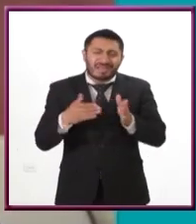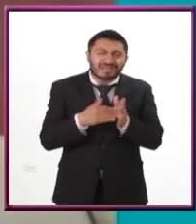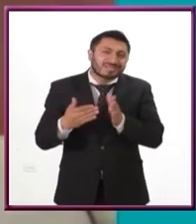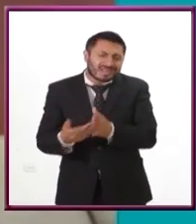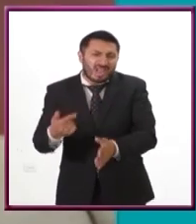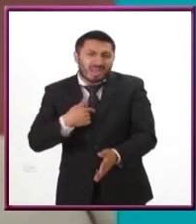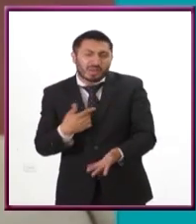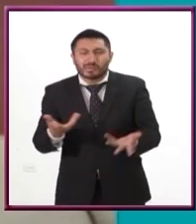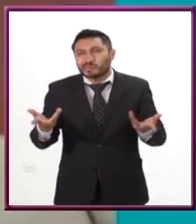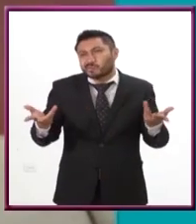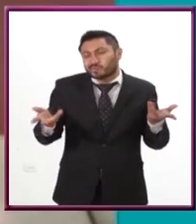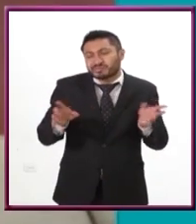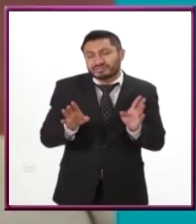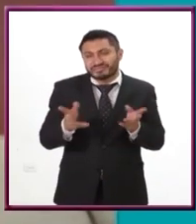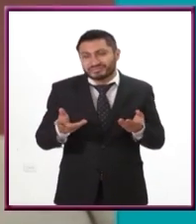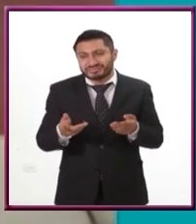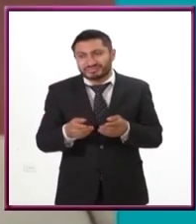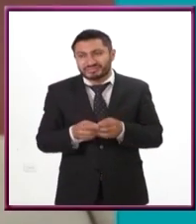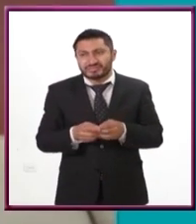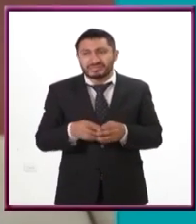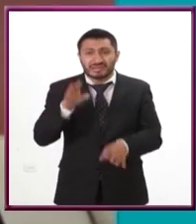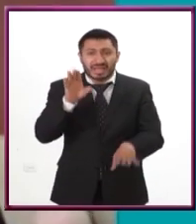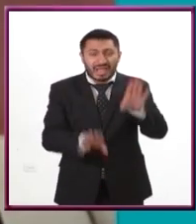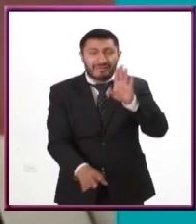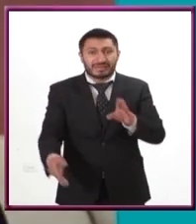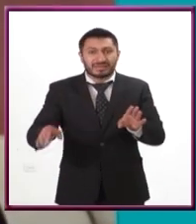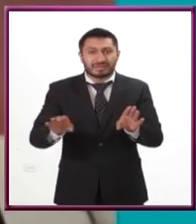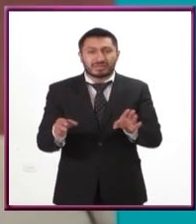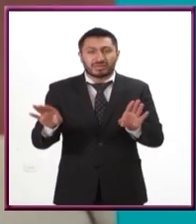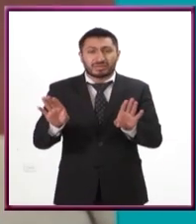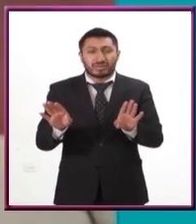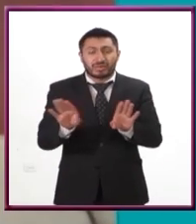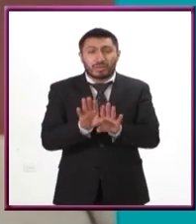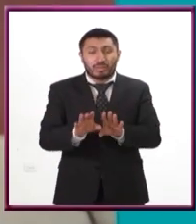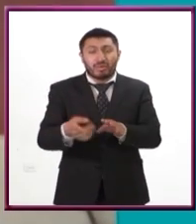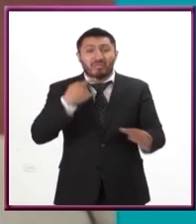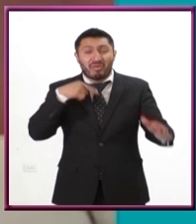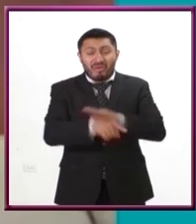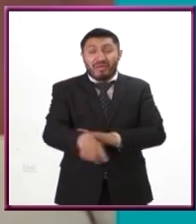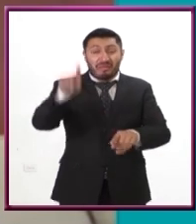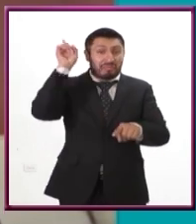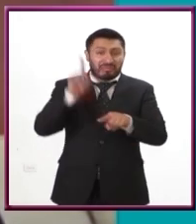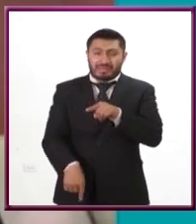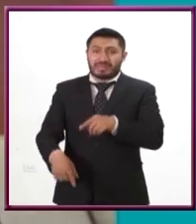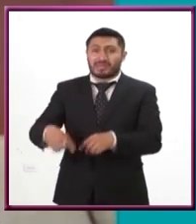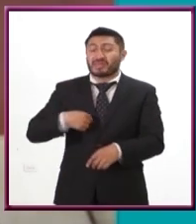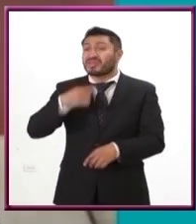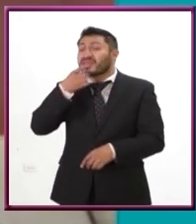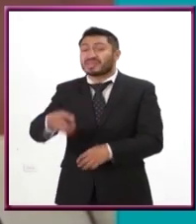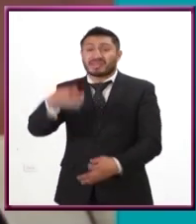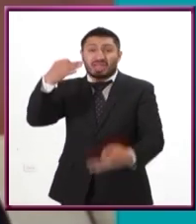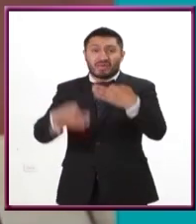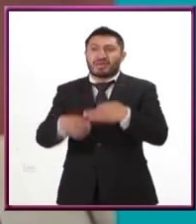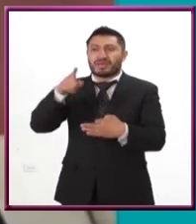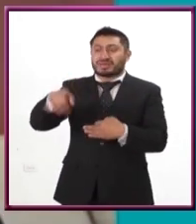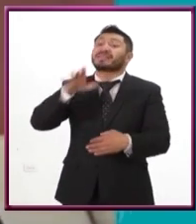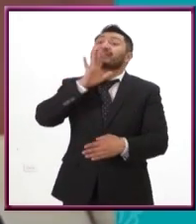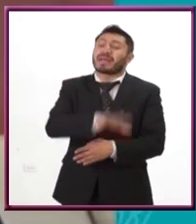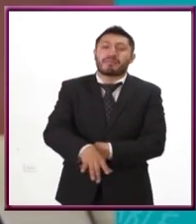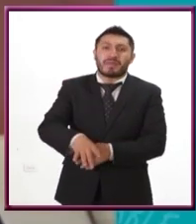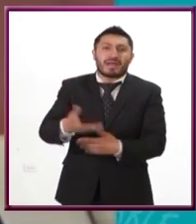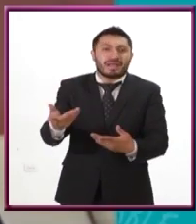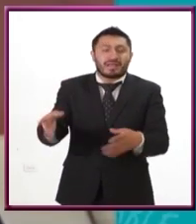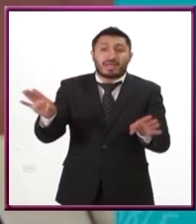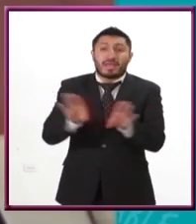Bueno, los obstáculos que los que me enfrenté fue de que pues varias veces fue rechazada la demanda. Le decía el juez que era una locura lo que